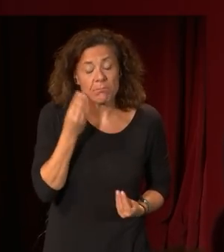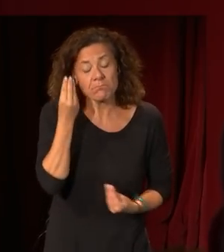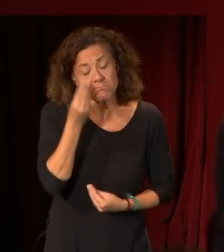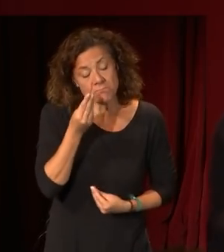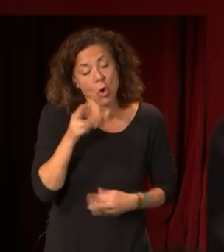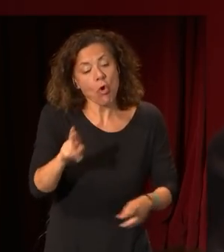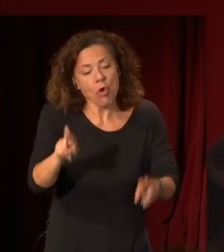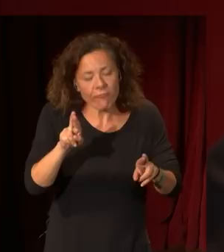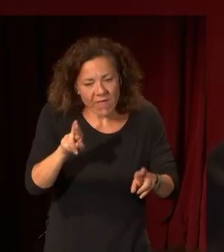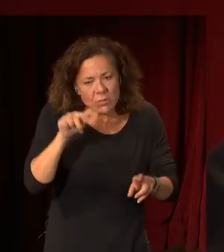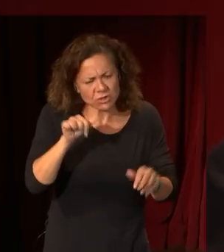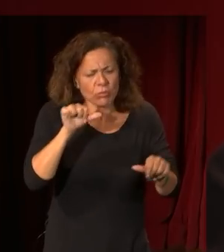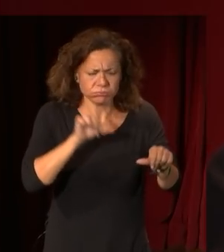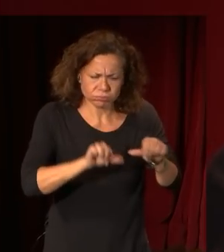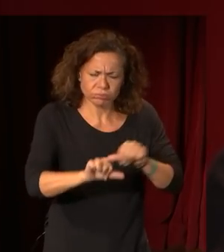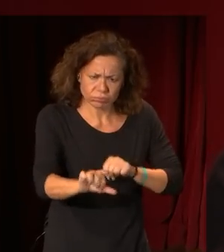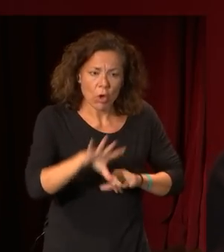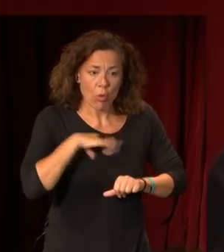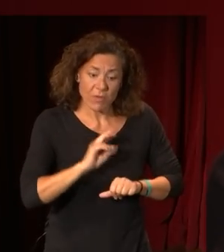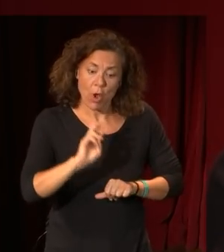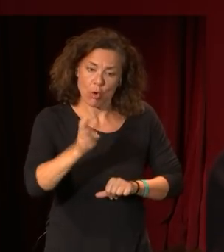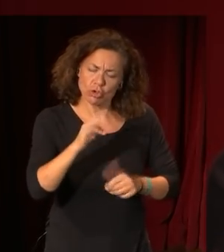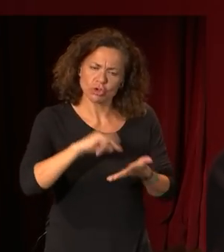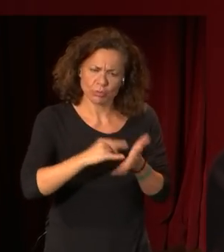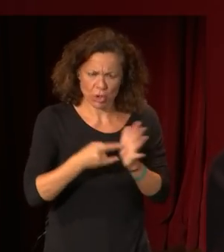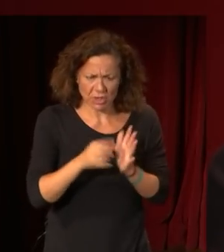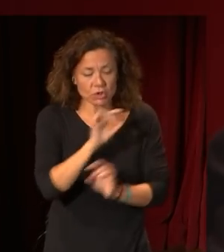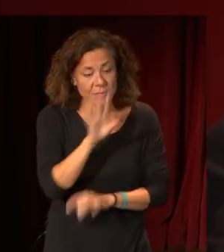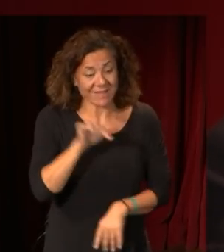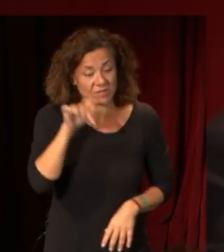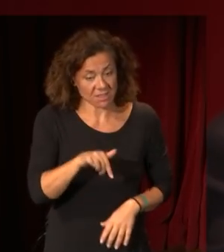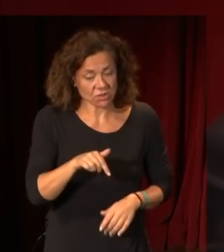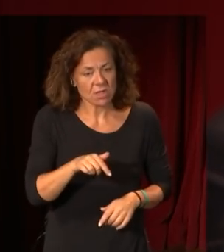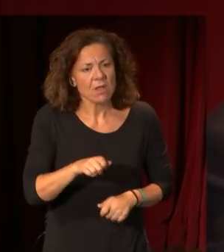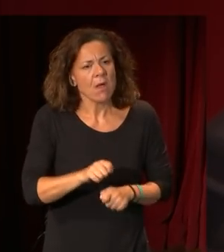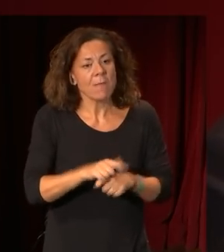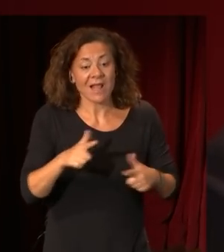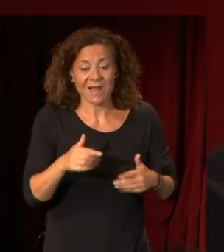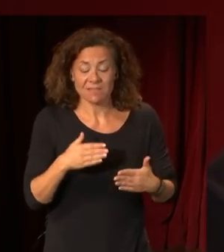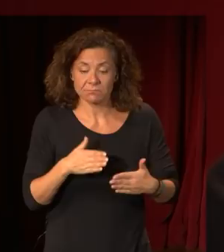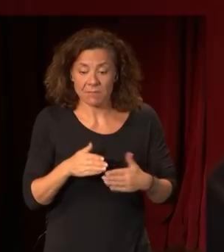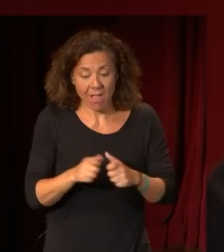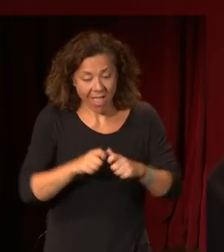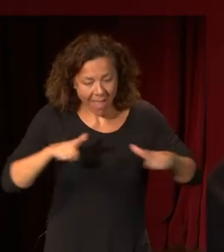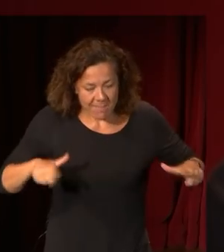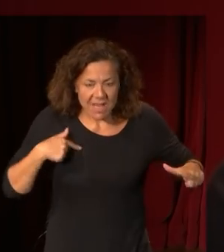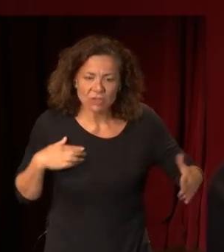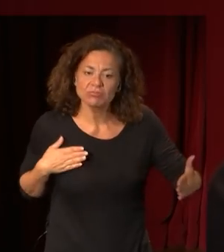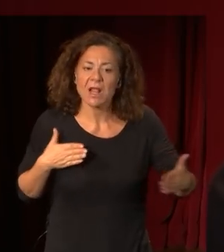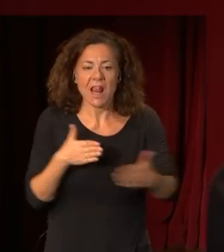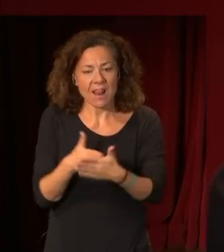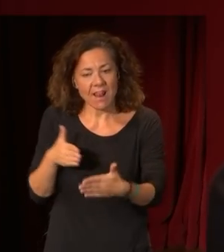una continuidad con otros proyectos semejantes que amplíen un poco las fronteras y los límites